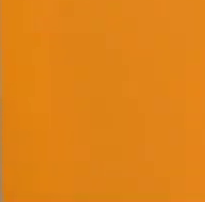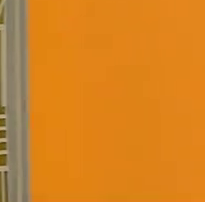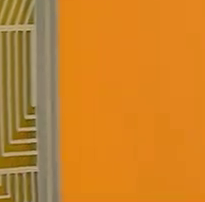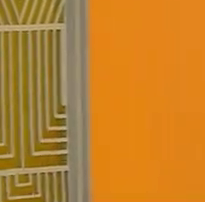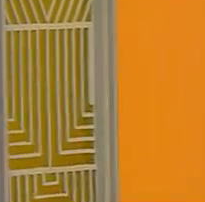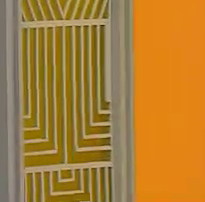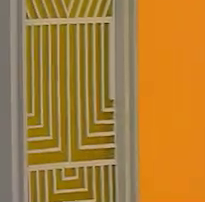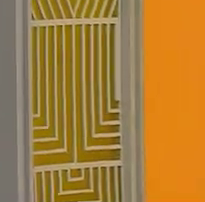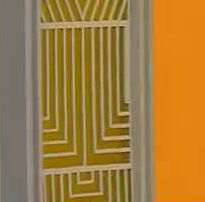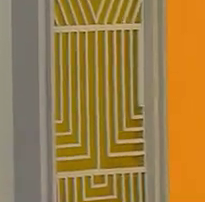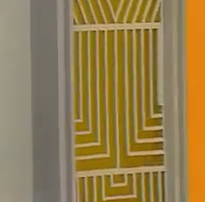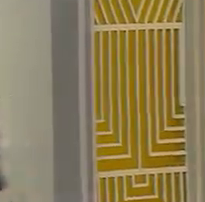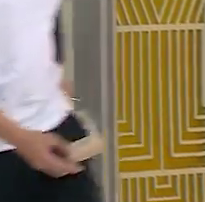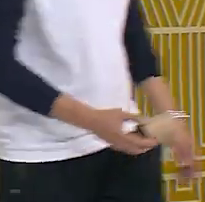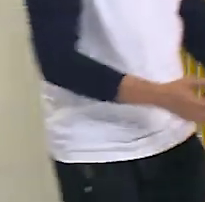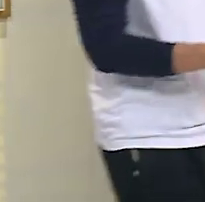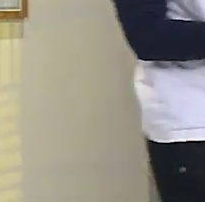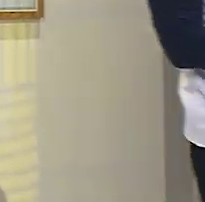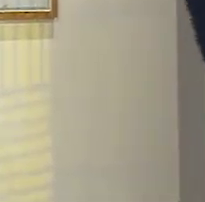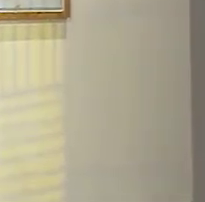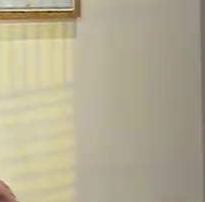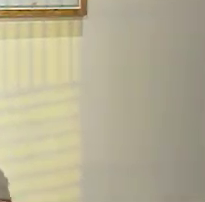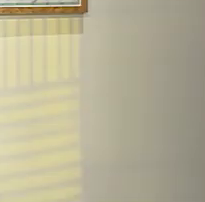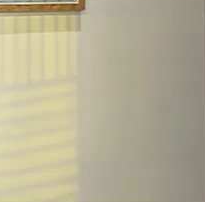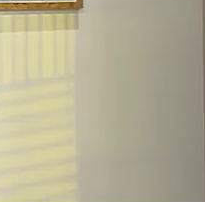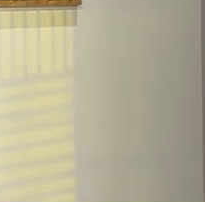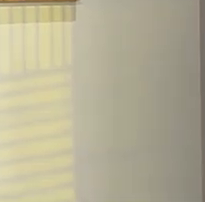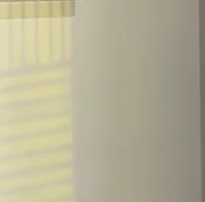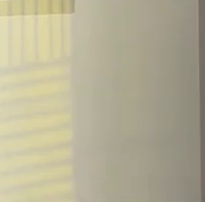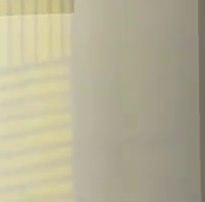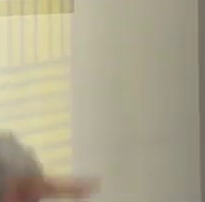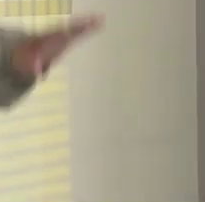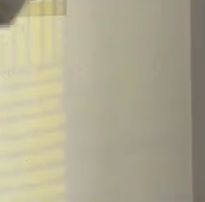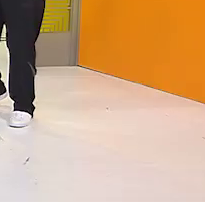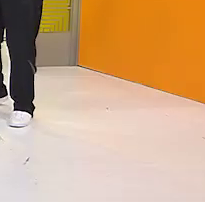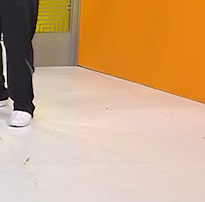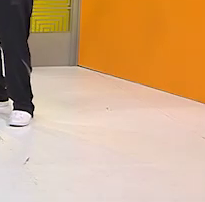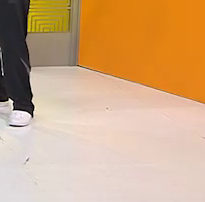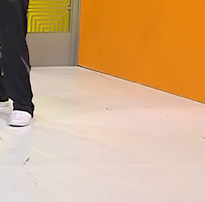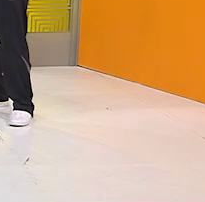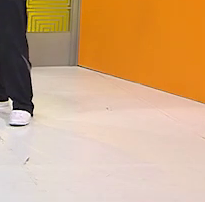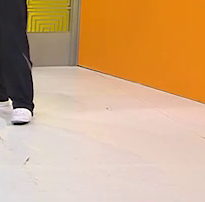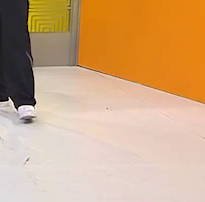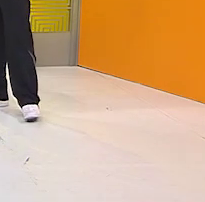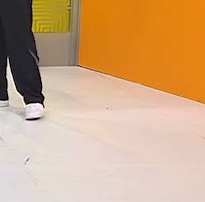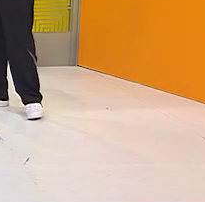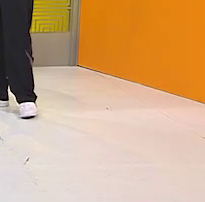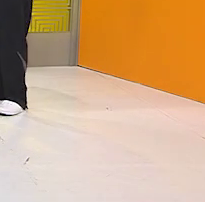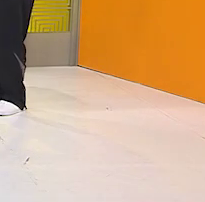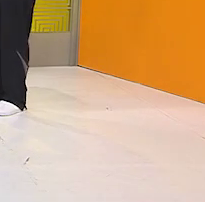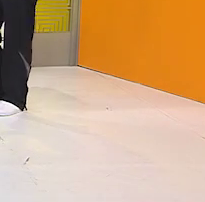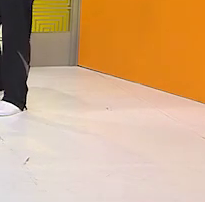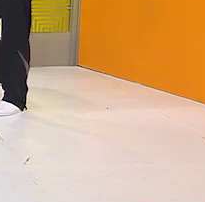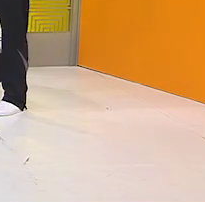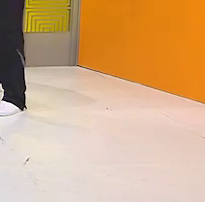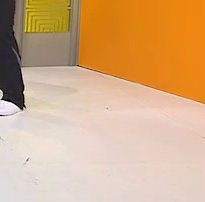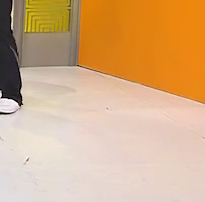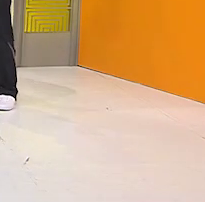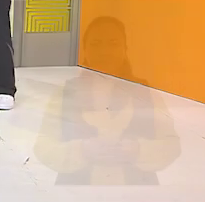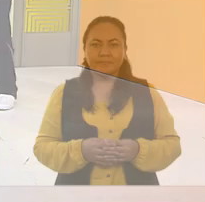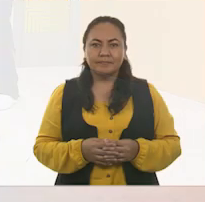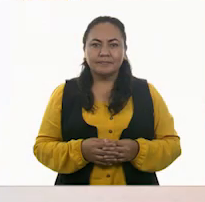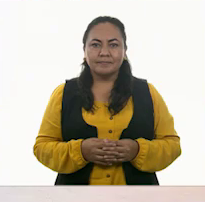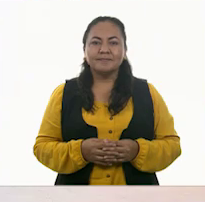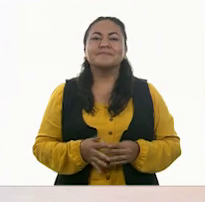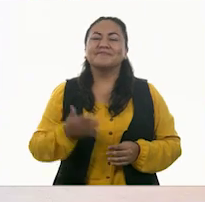4, 3, 2, 1. Tiempo. ¿Cómo te fue? Bien.